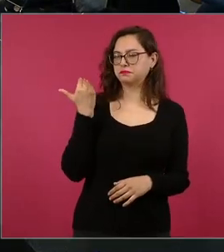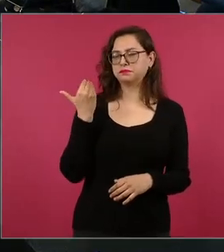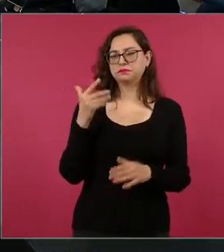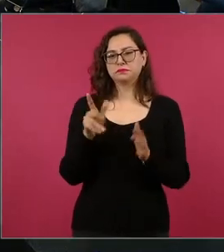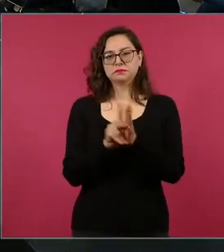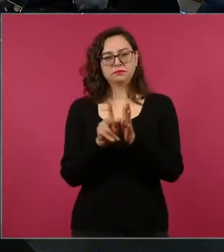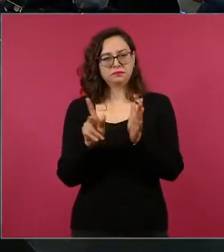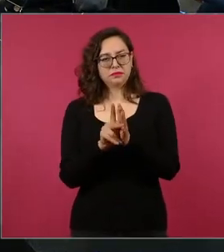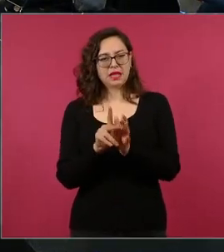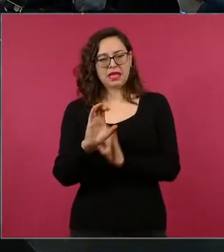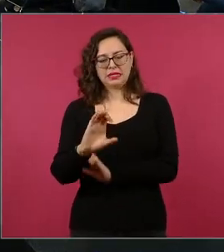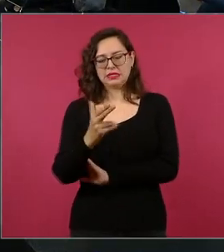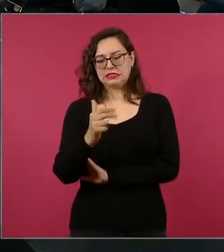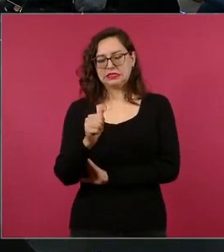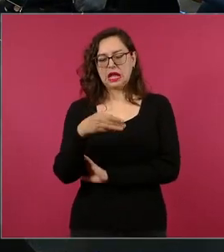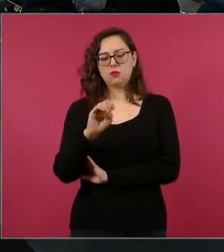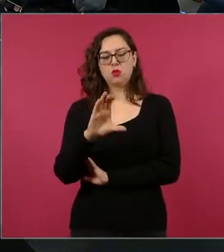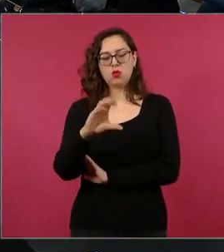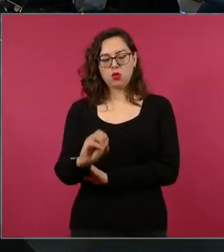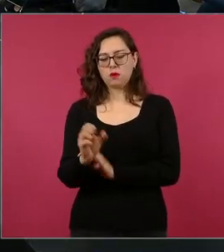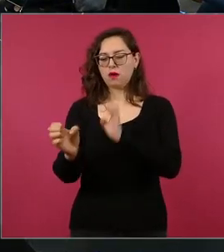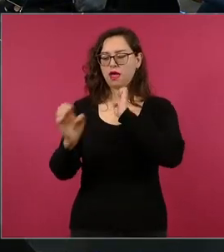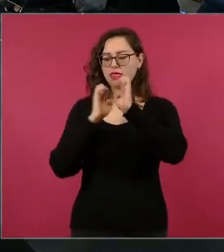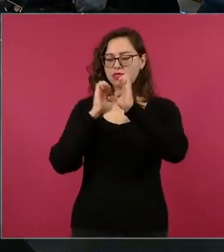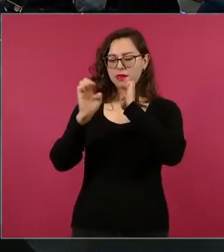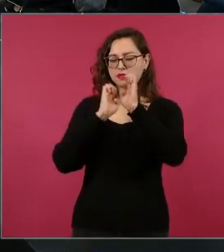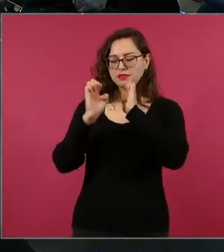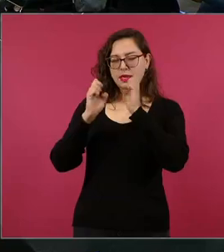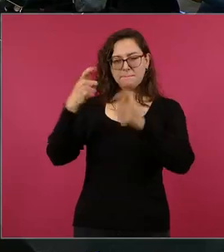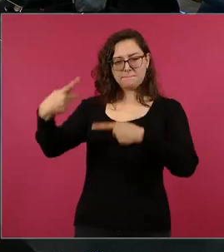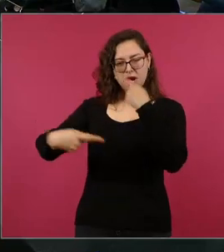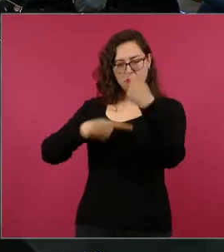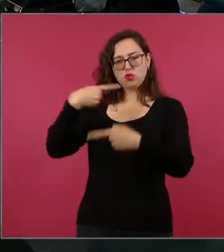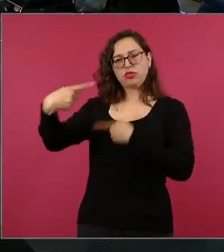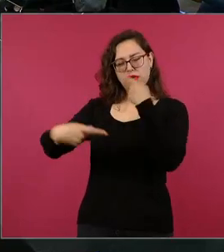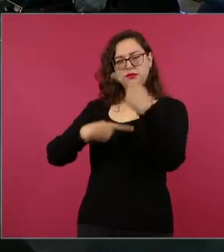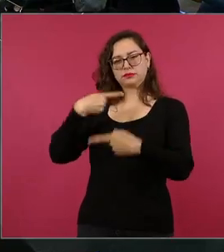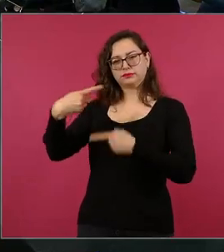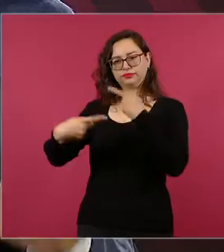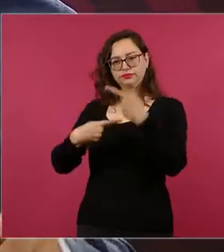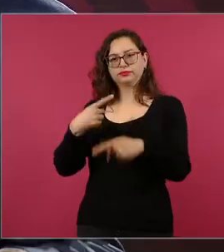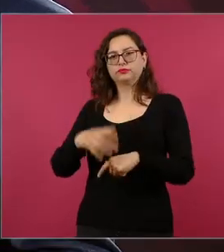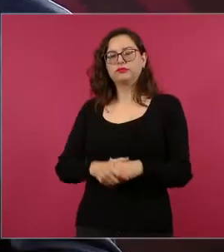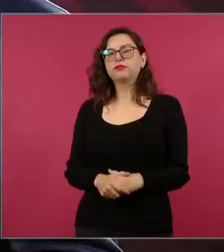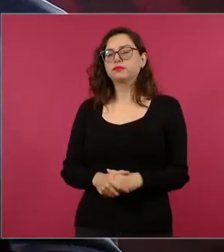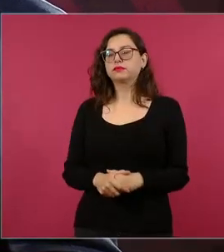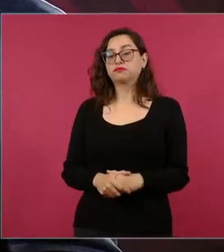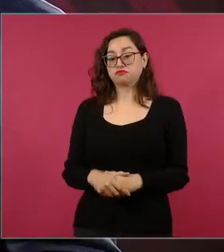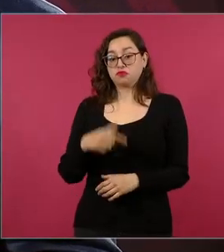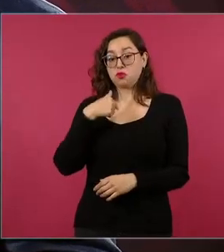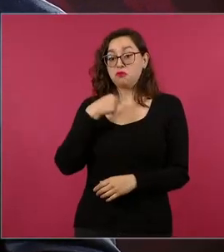los pueblos del mundo son humanistas